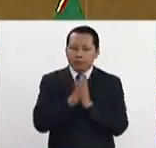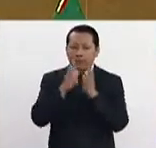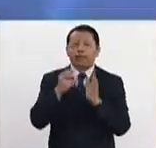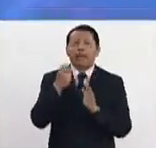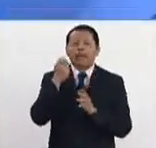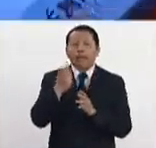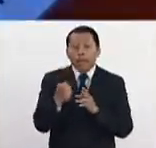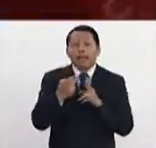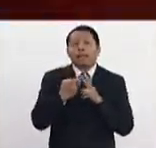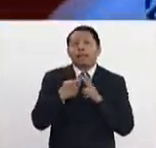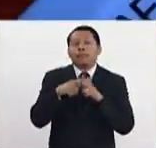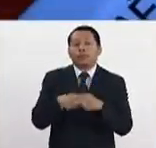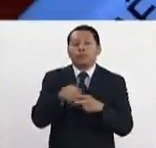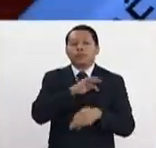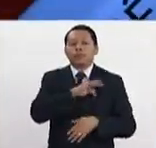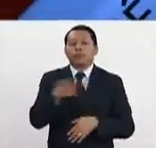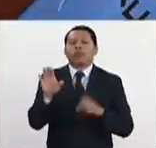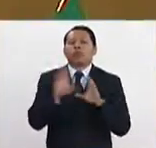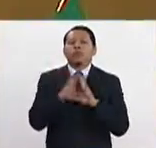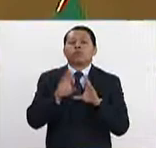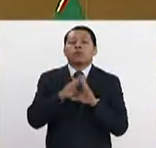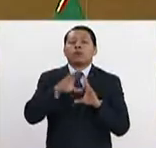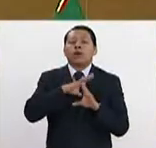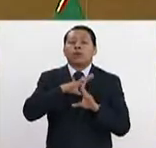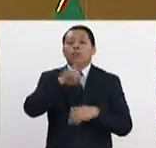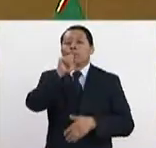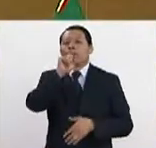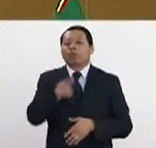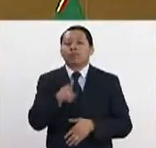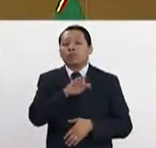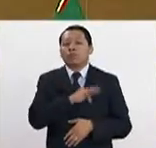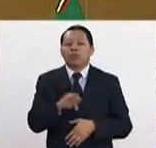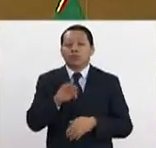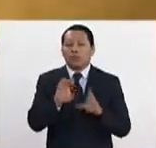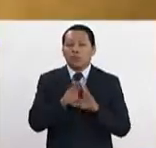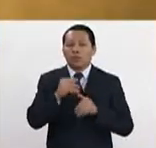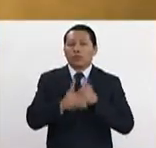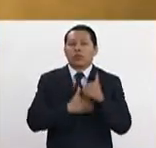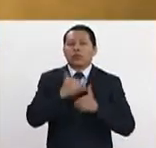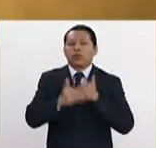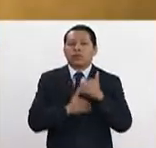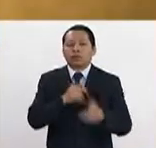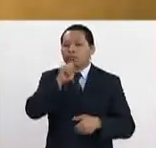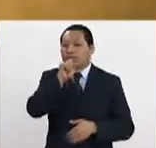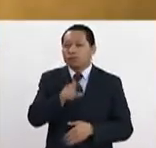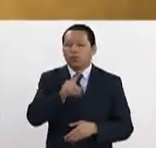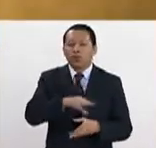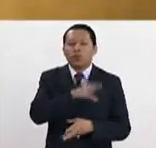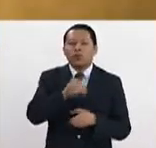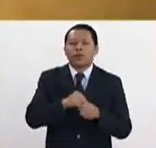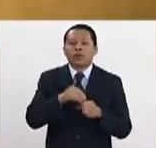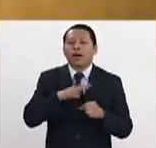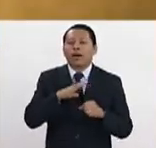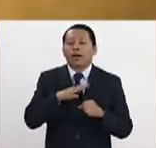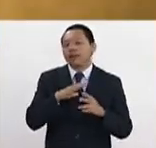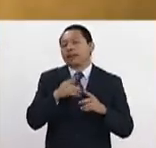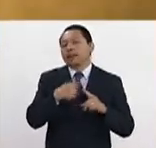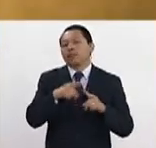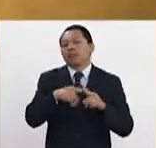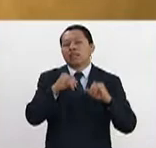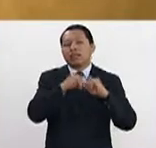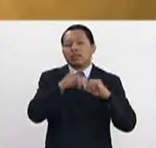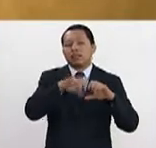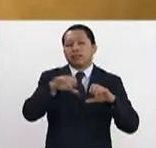como empezamos a transitar por este camino del servicio. De todas las instituciones en las que me ha tocado